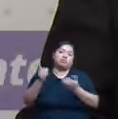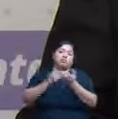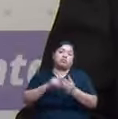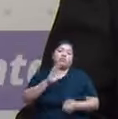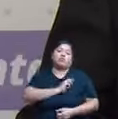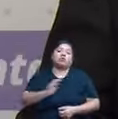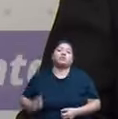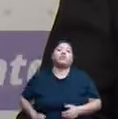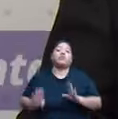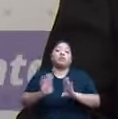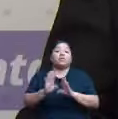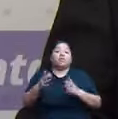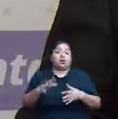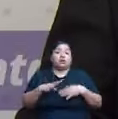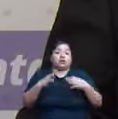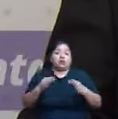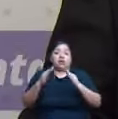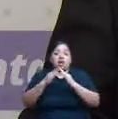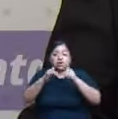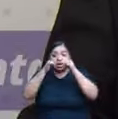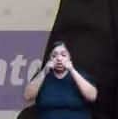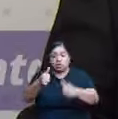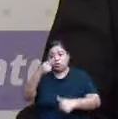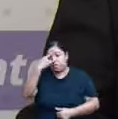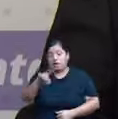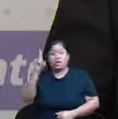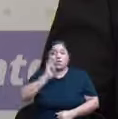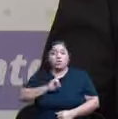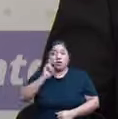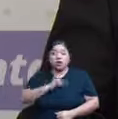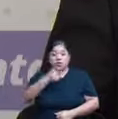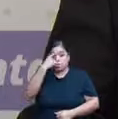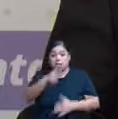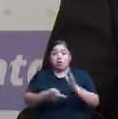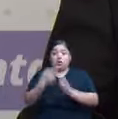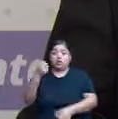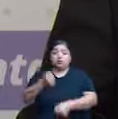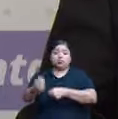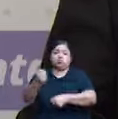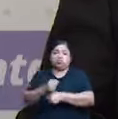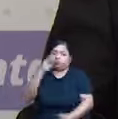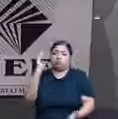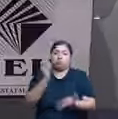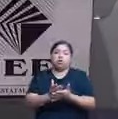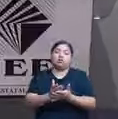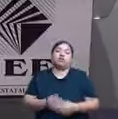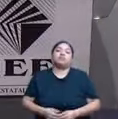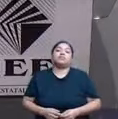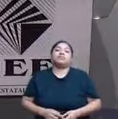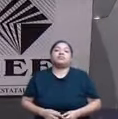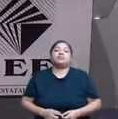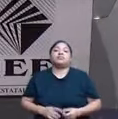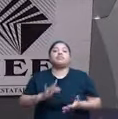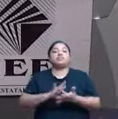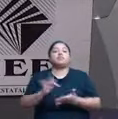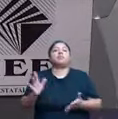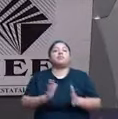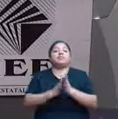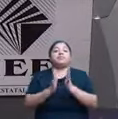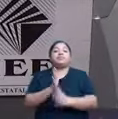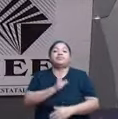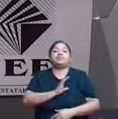de atención para todas las mujeres, para que no vuelvan a ser violentadas el día de hoy. Gracias por su intervención,